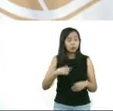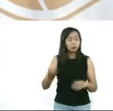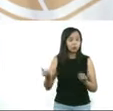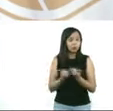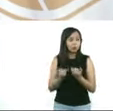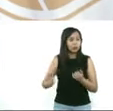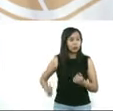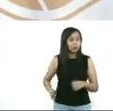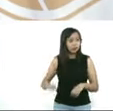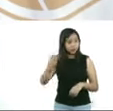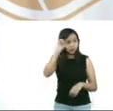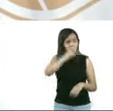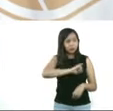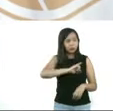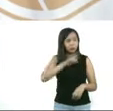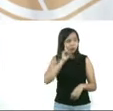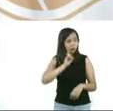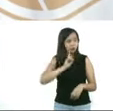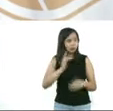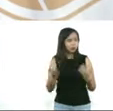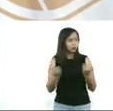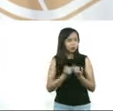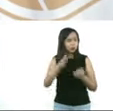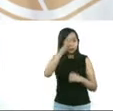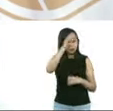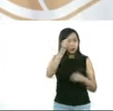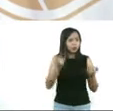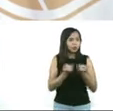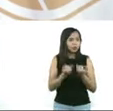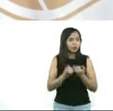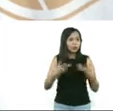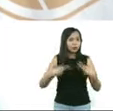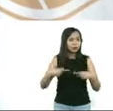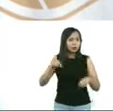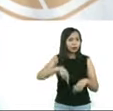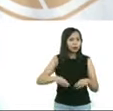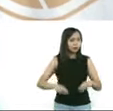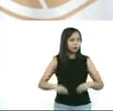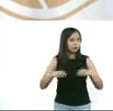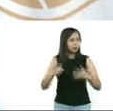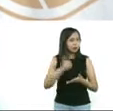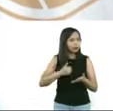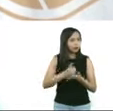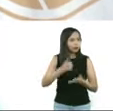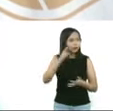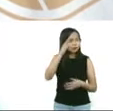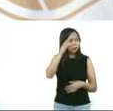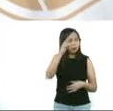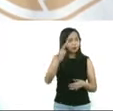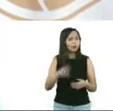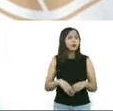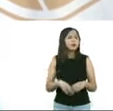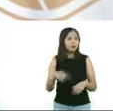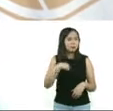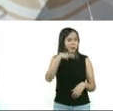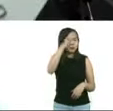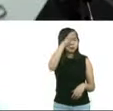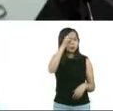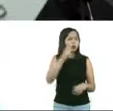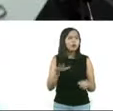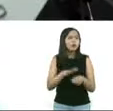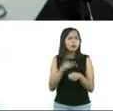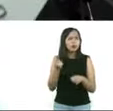gobierno, estoy de acuerdo como ciudadana y estoy de acuerdo como parte de un movimiento que representamos. Porque este es el futuro de la